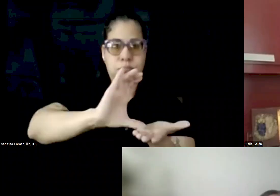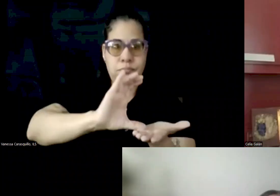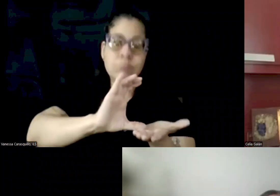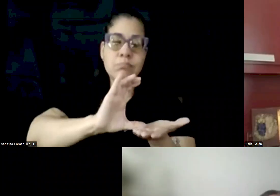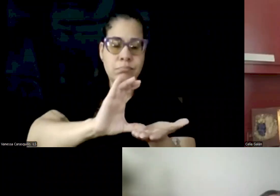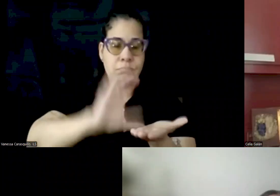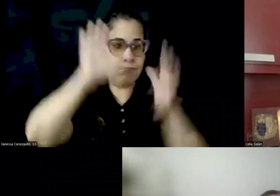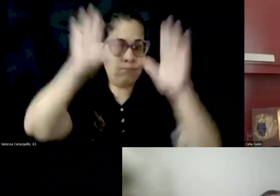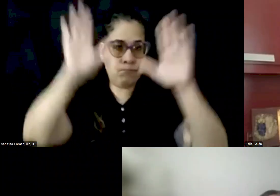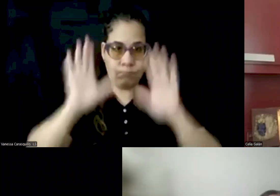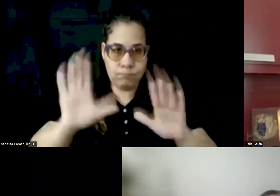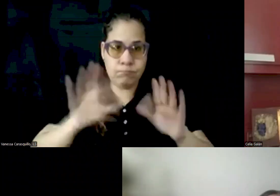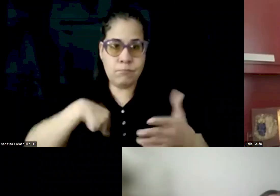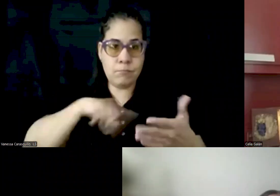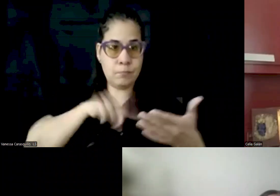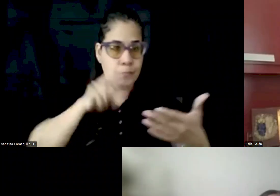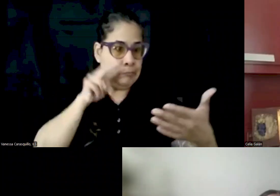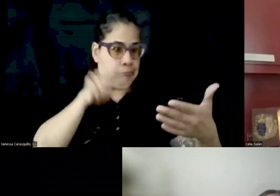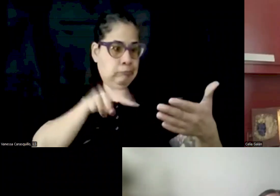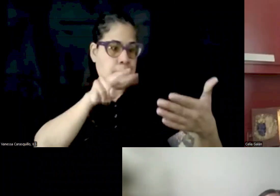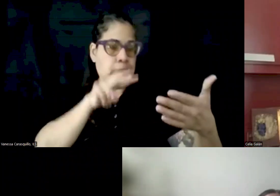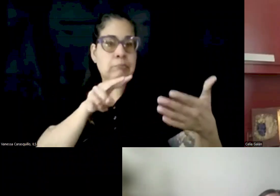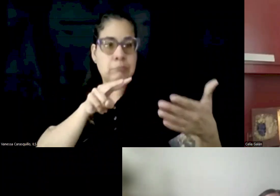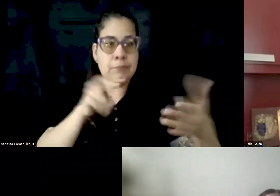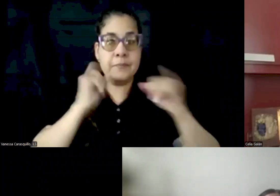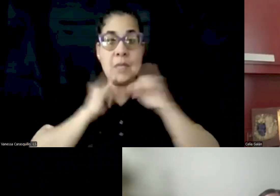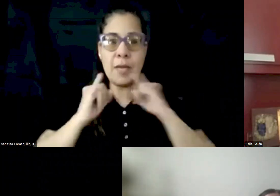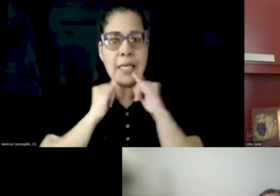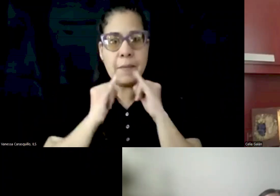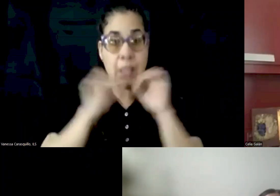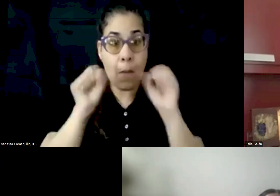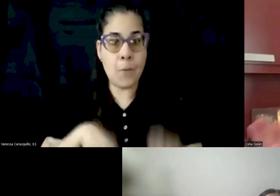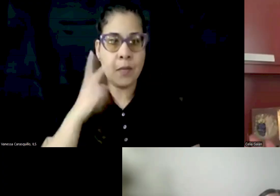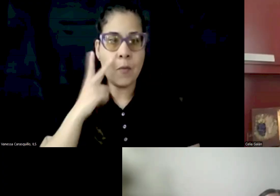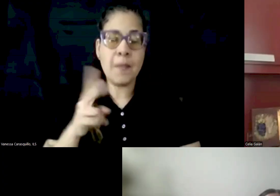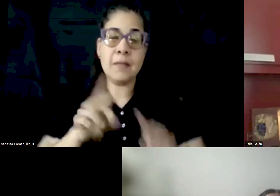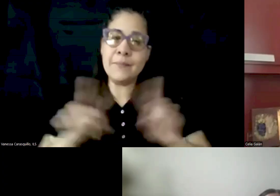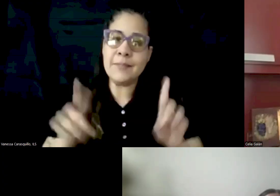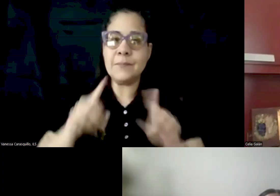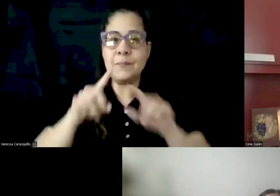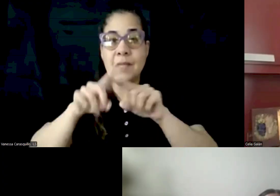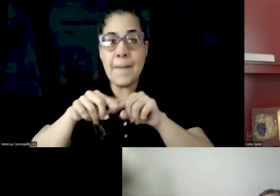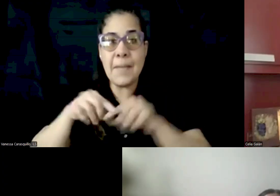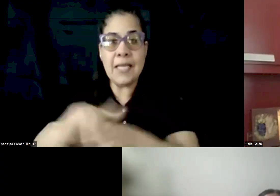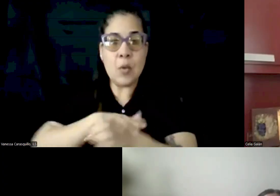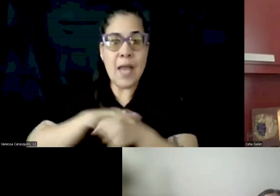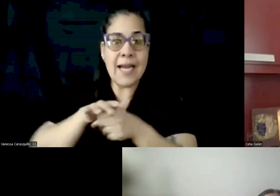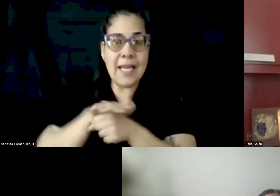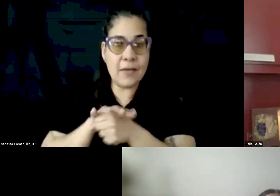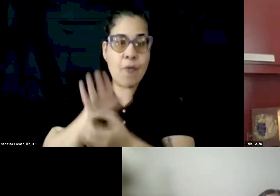todo esto en una entrevista, pero hay veces que dependiendo de la región escolar,